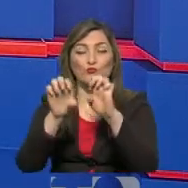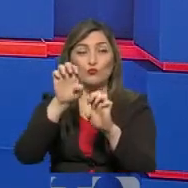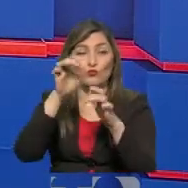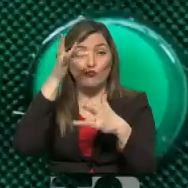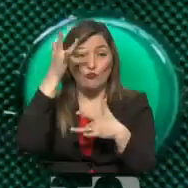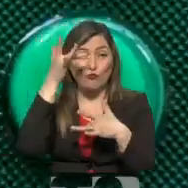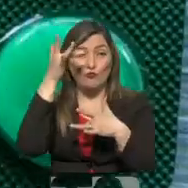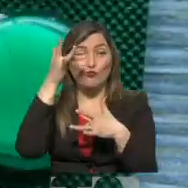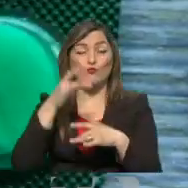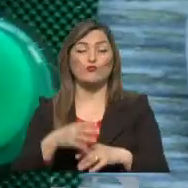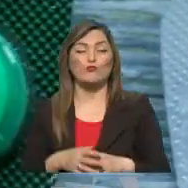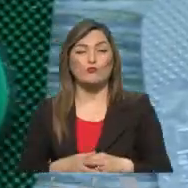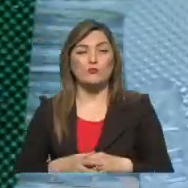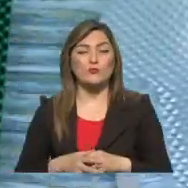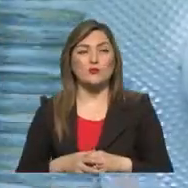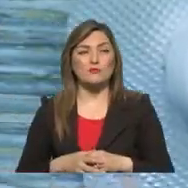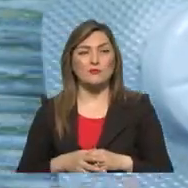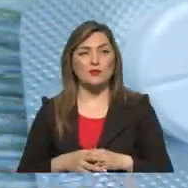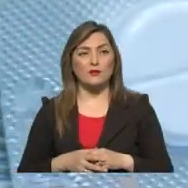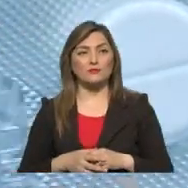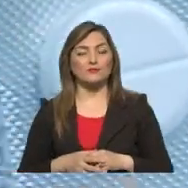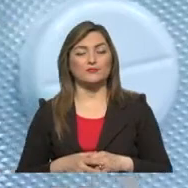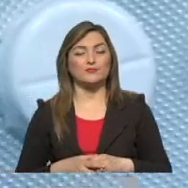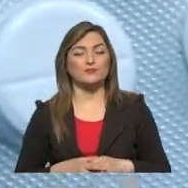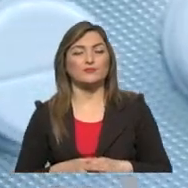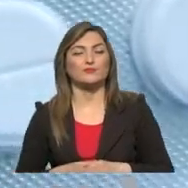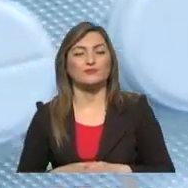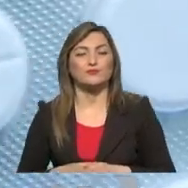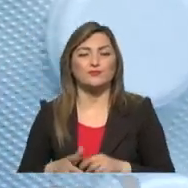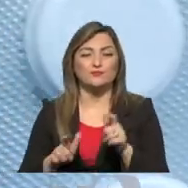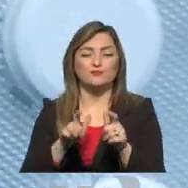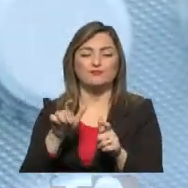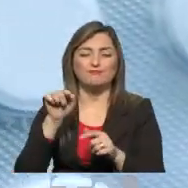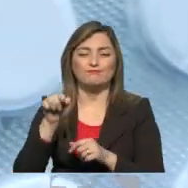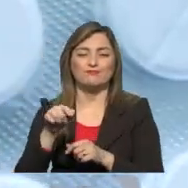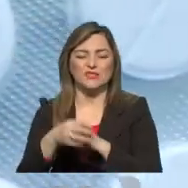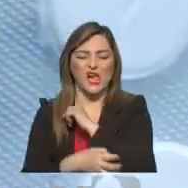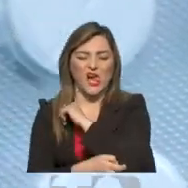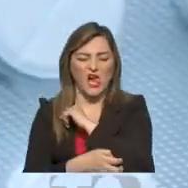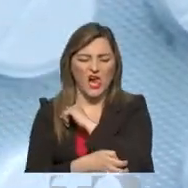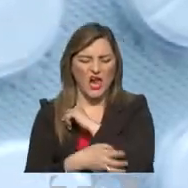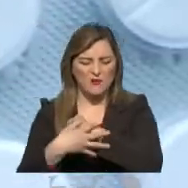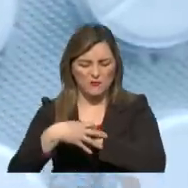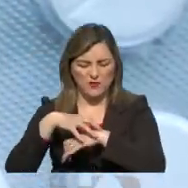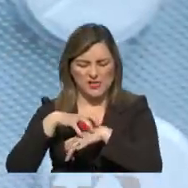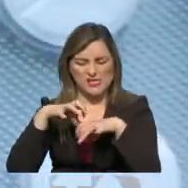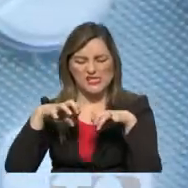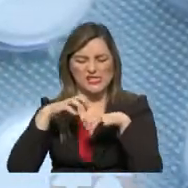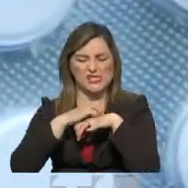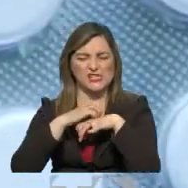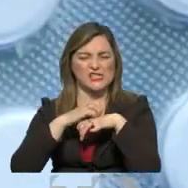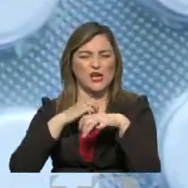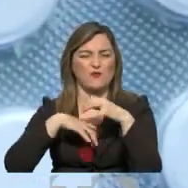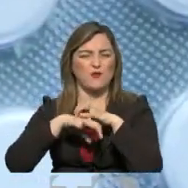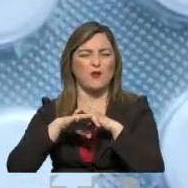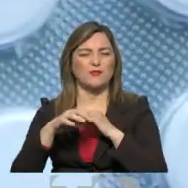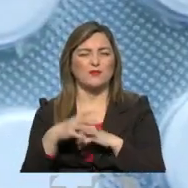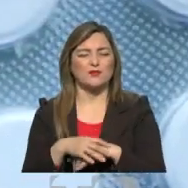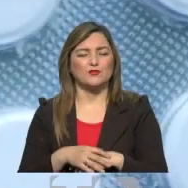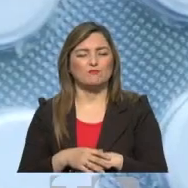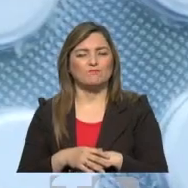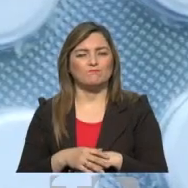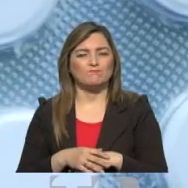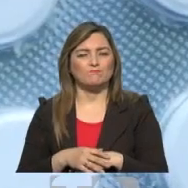enfermedad inflamatoria inmunomediada, principalmente los pacientes tenían psoriasis, artritis psoriásica y artritis reumatoidea,